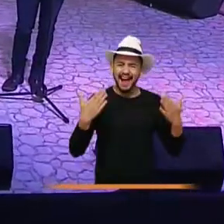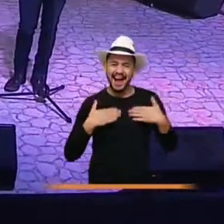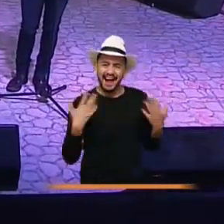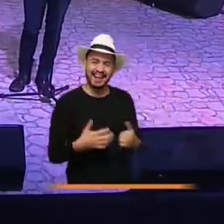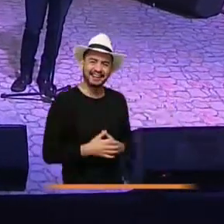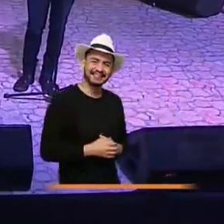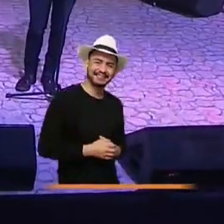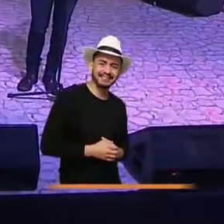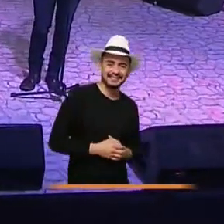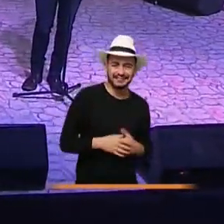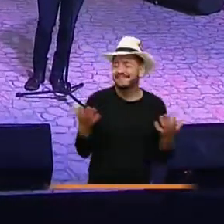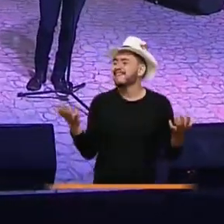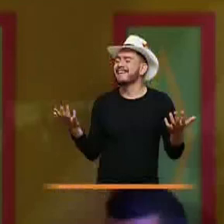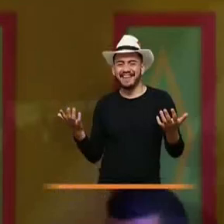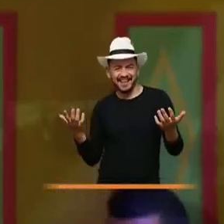8